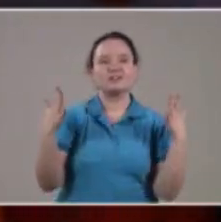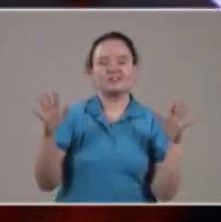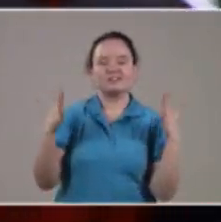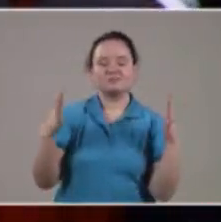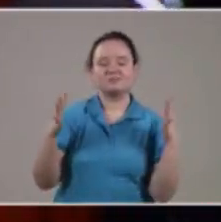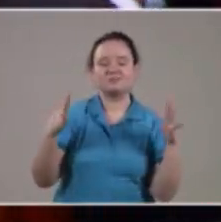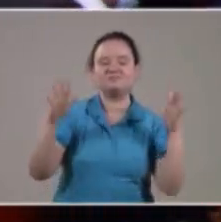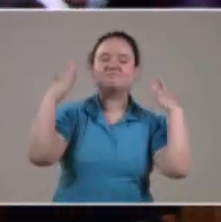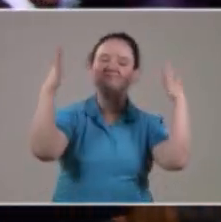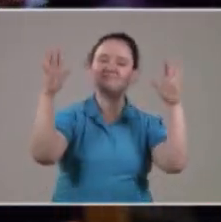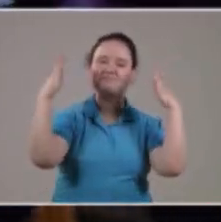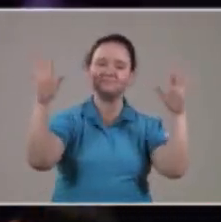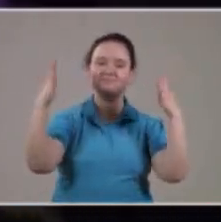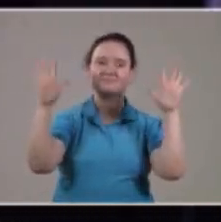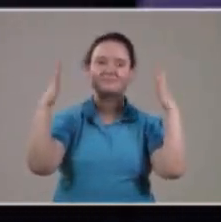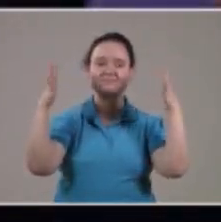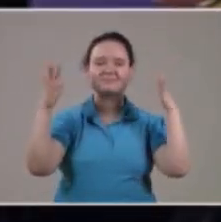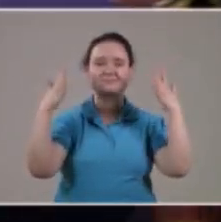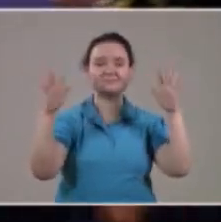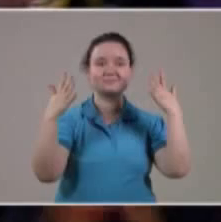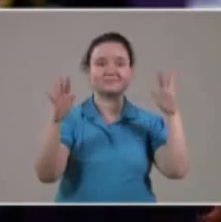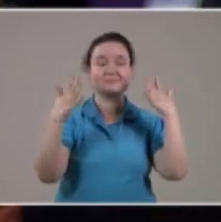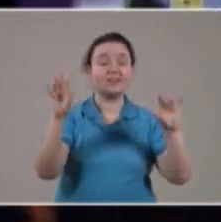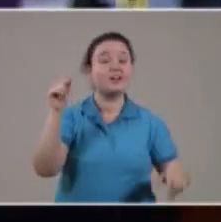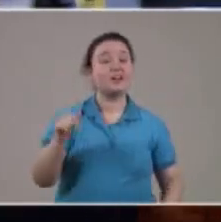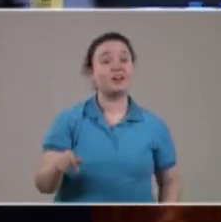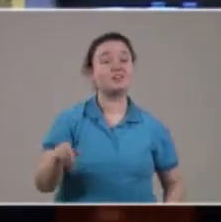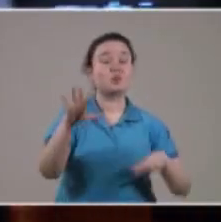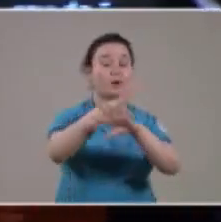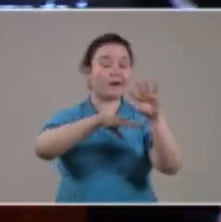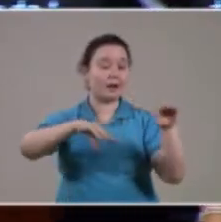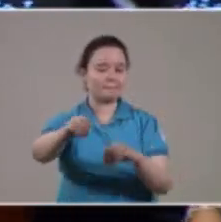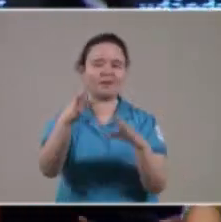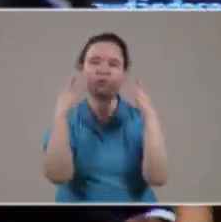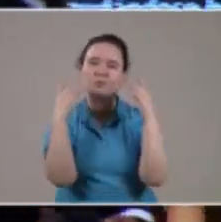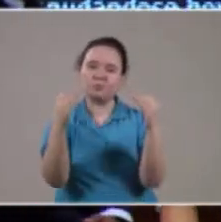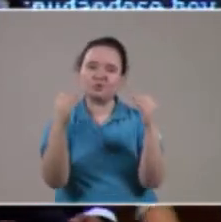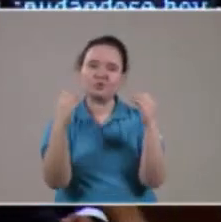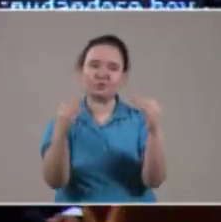Ah, dale un aplauso al rey. Eso ha cambiado mucho.